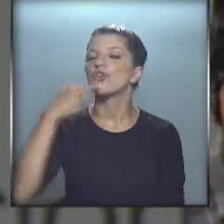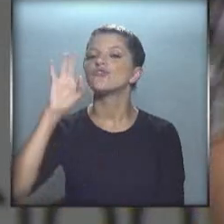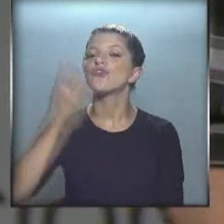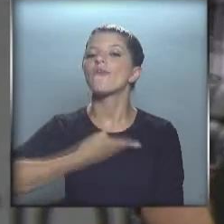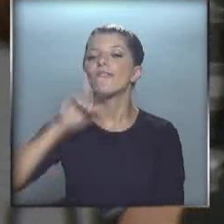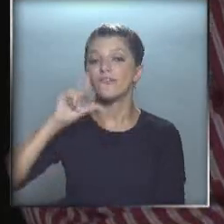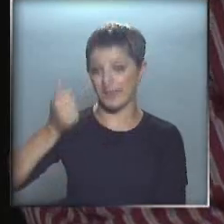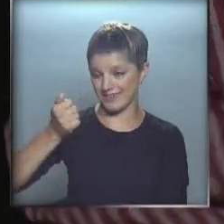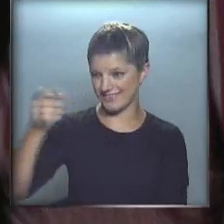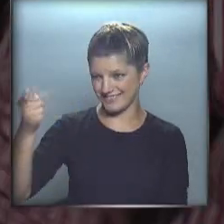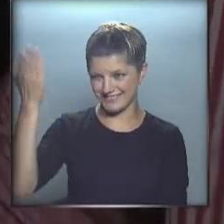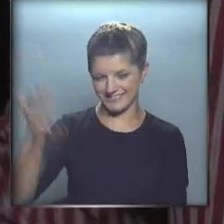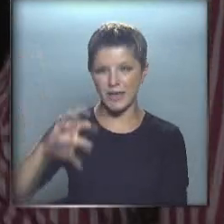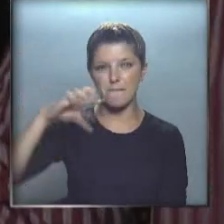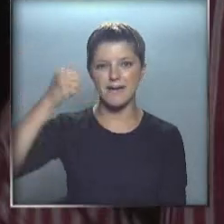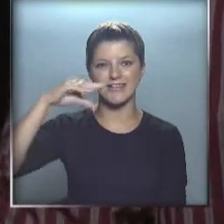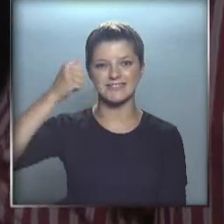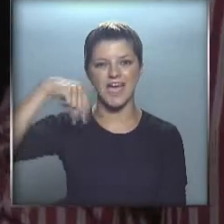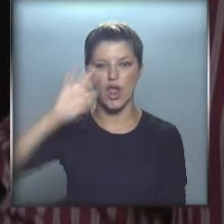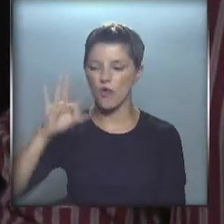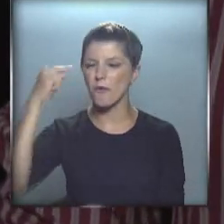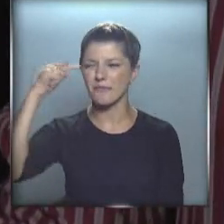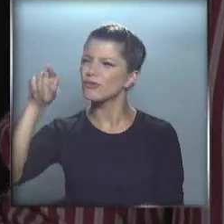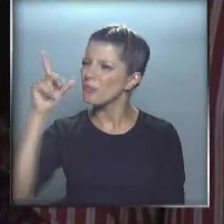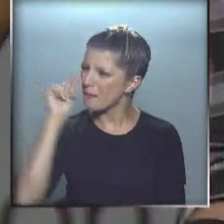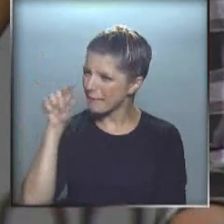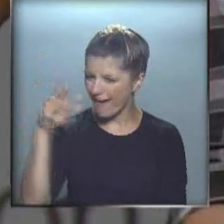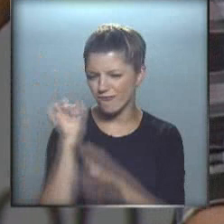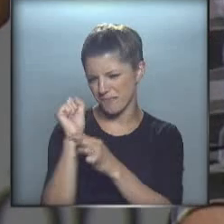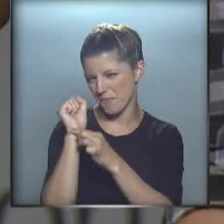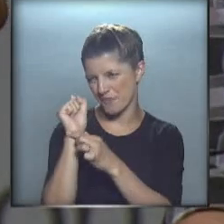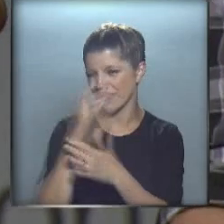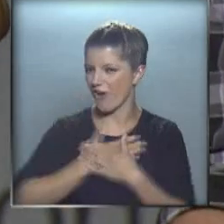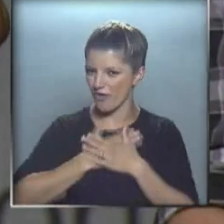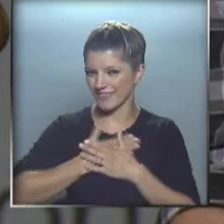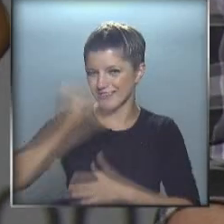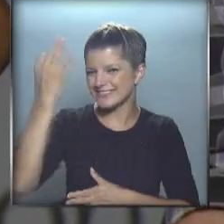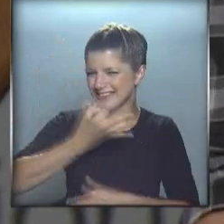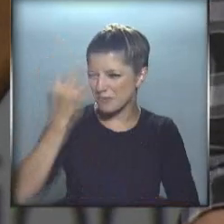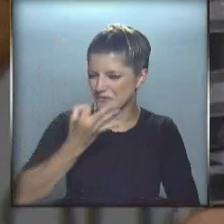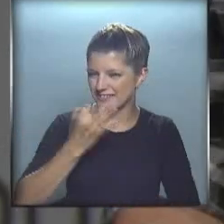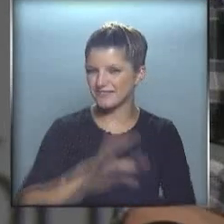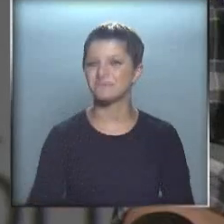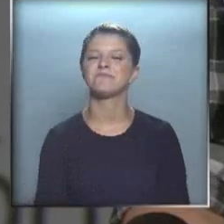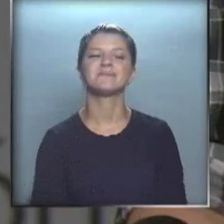Sofía Pachano es la hija de Aníbal Pachano. Me imagino que tu papá debe estar súper contento también con esta inclusión.